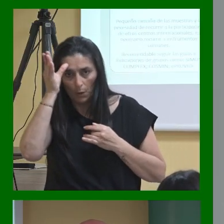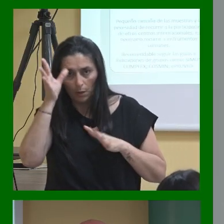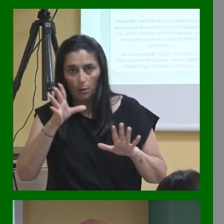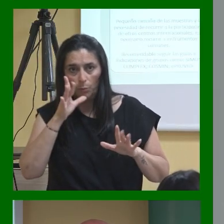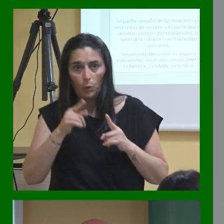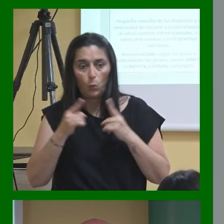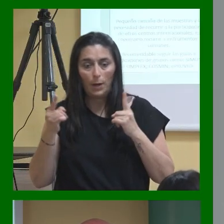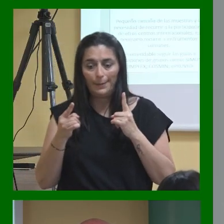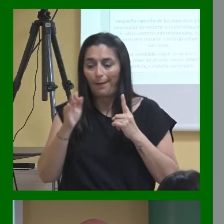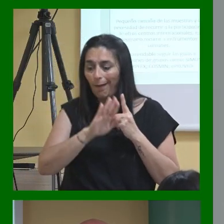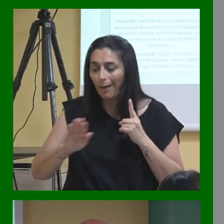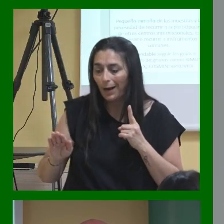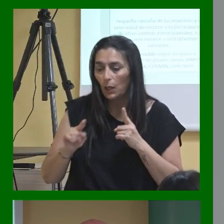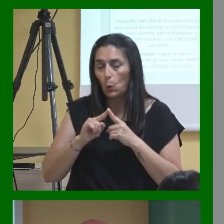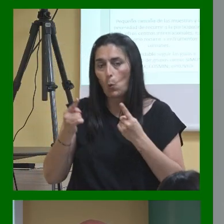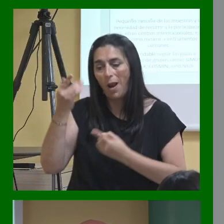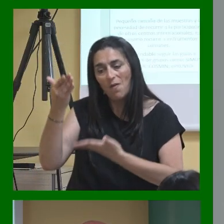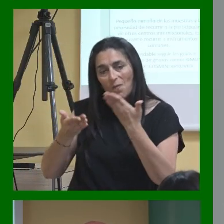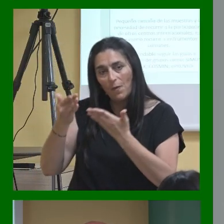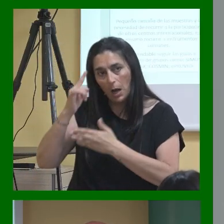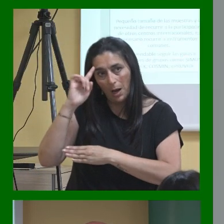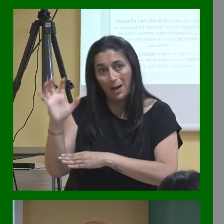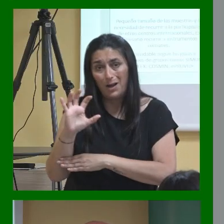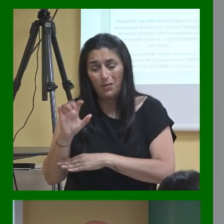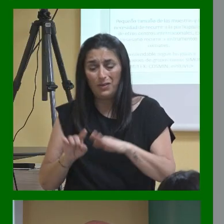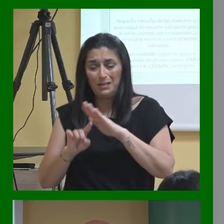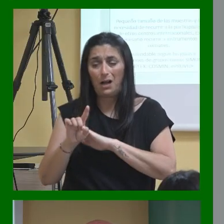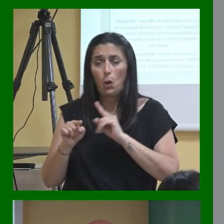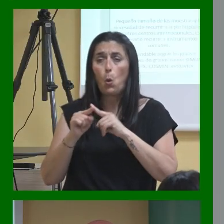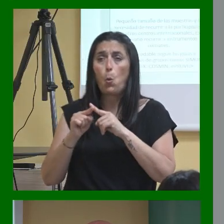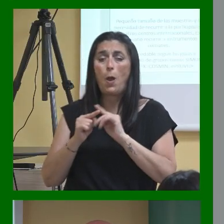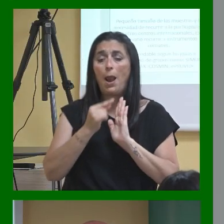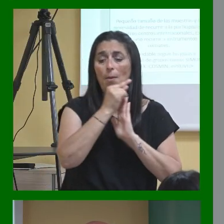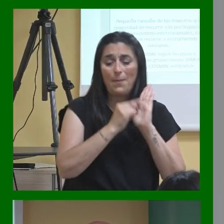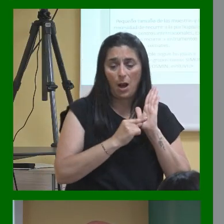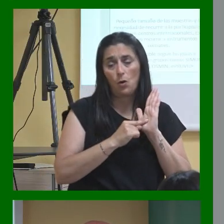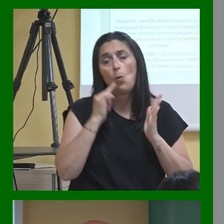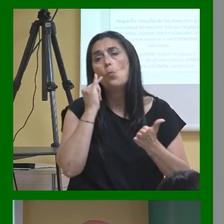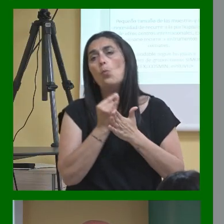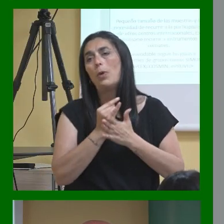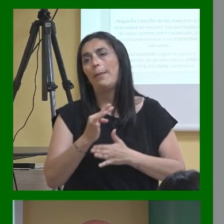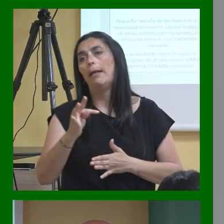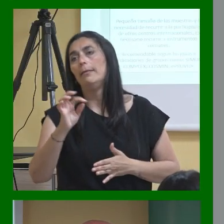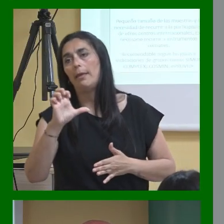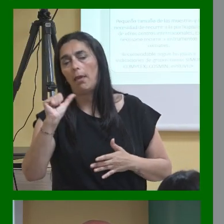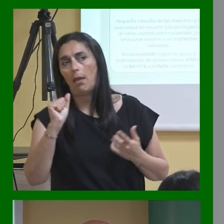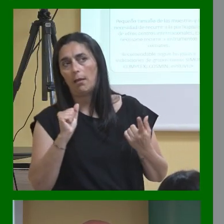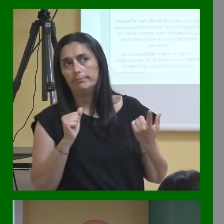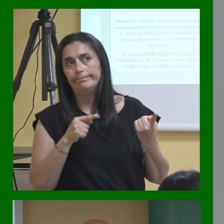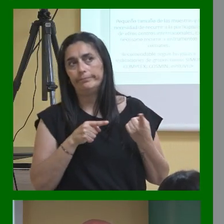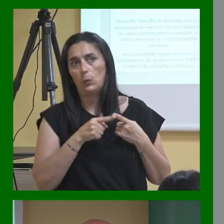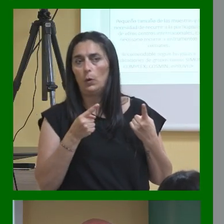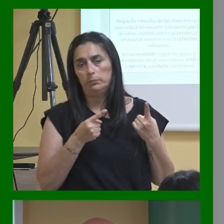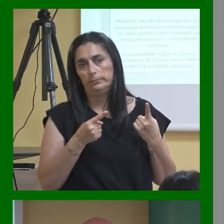sin enfermedades del neurodesarrollo. Desgraciadamente es así. Las pruebas TEA, no voy a decir las marcas, tienen